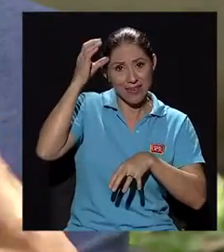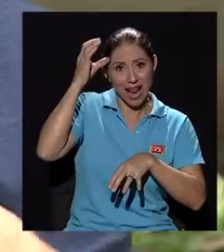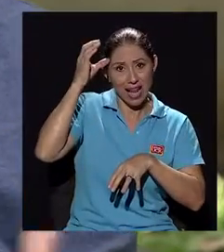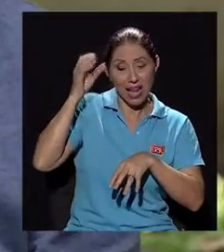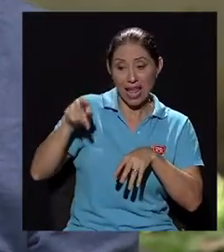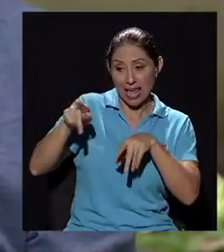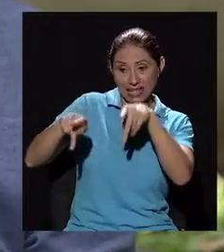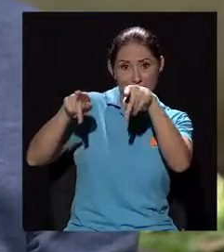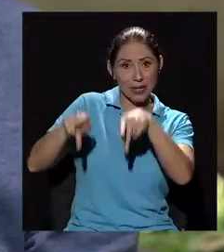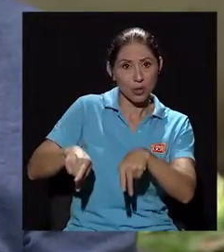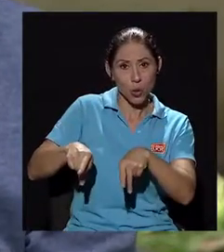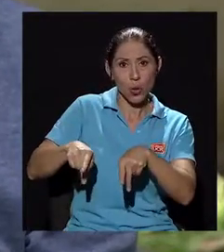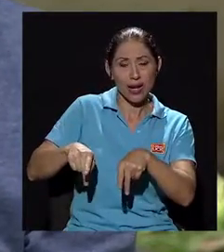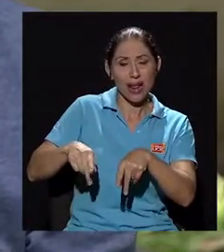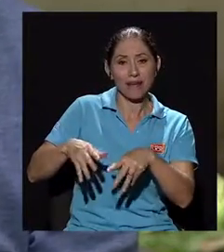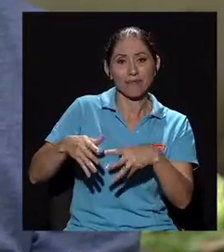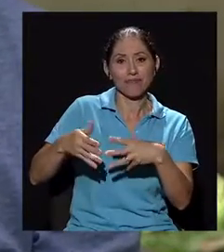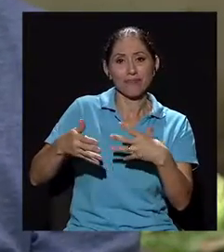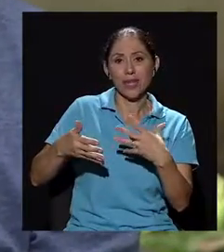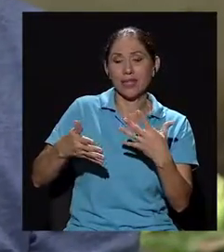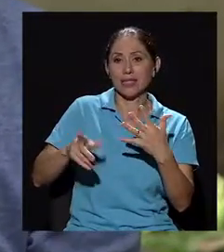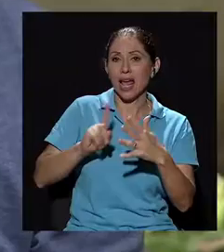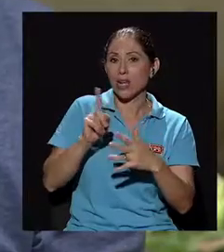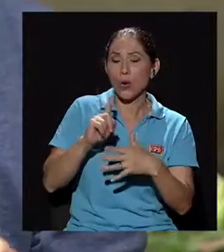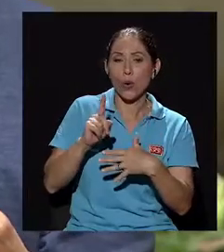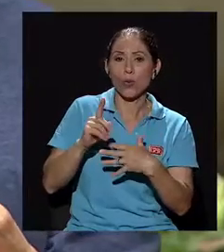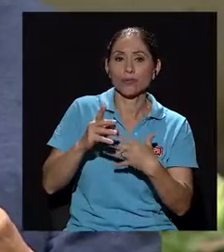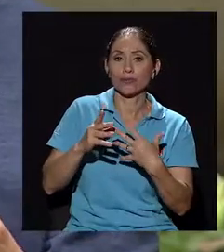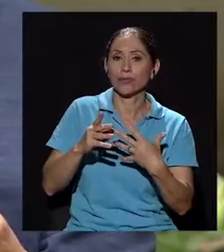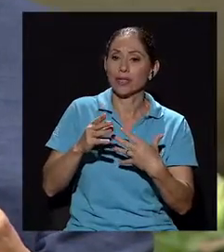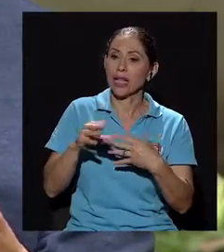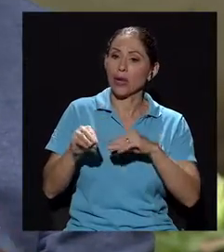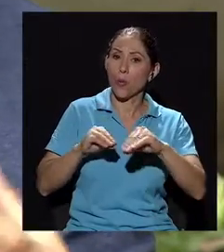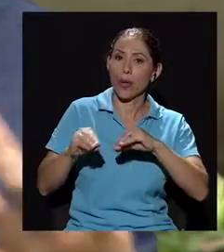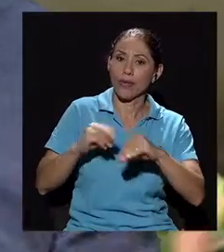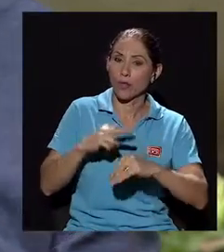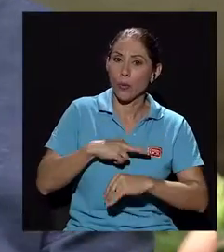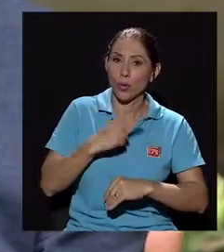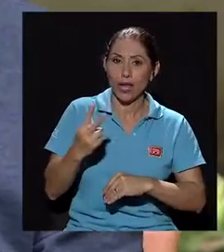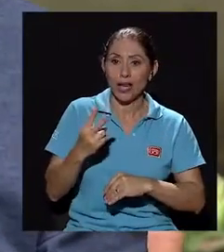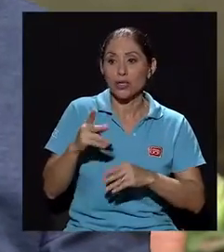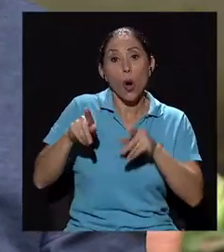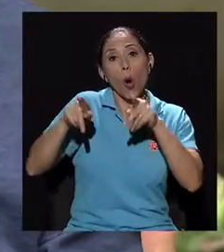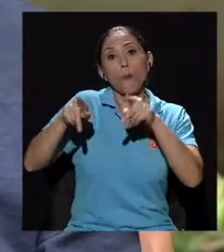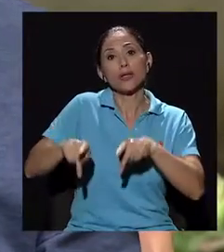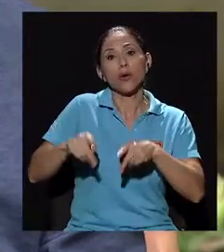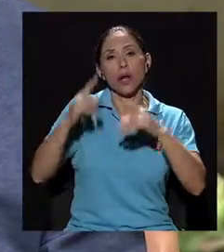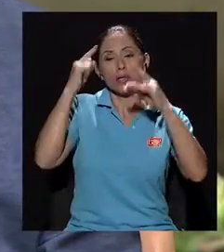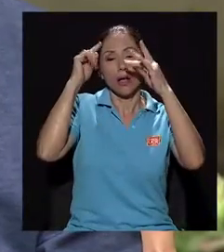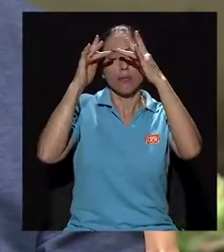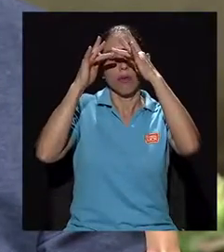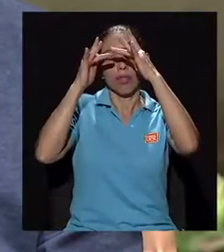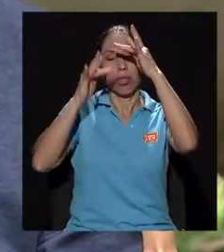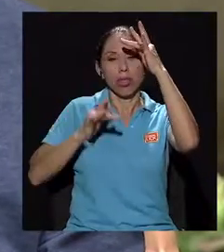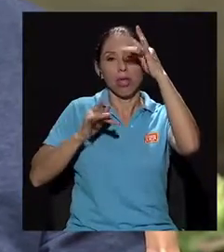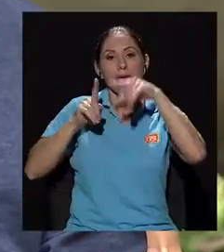los movimientos involuntarios y también que depende de máquinas, digamos, para